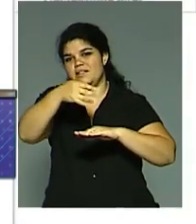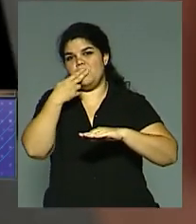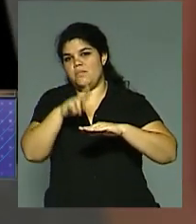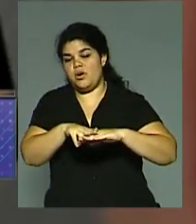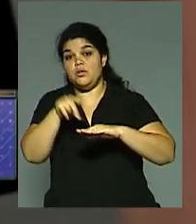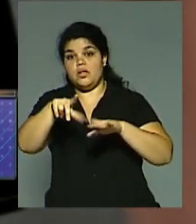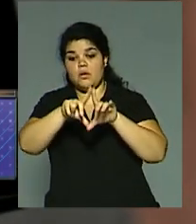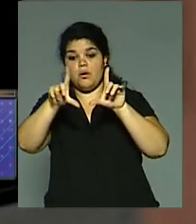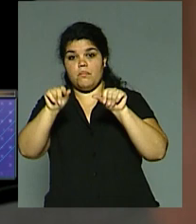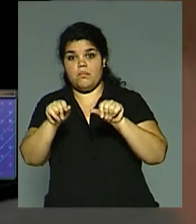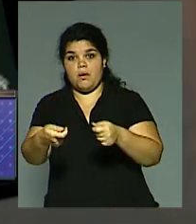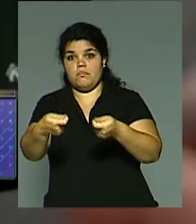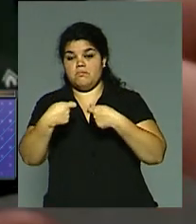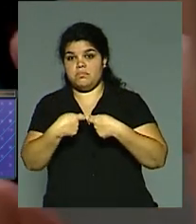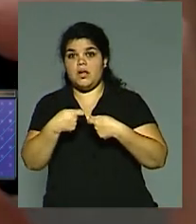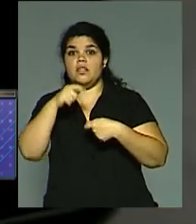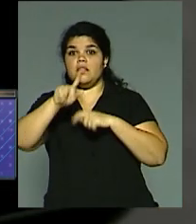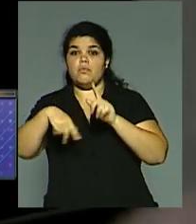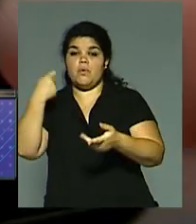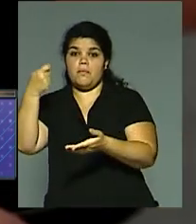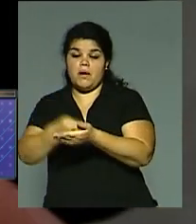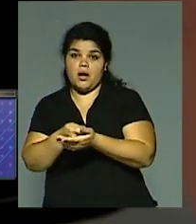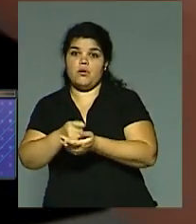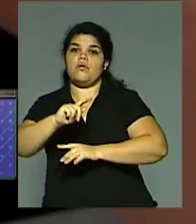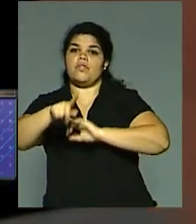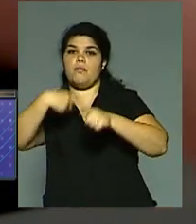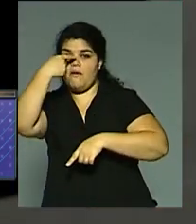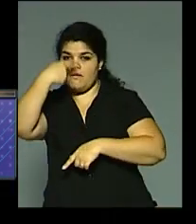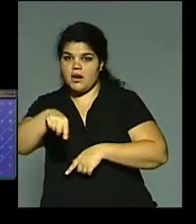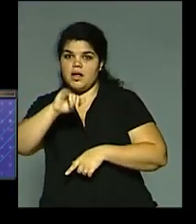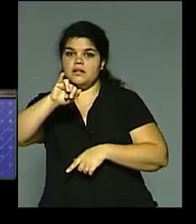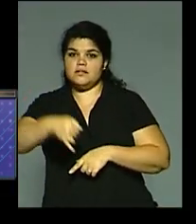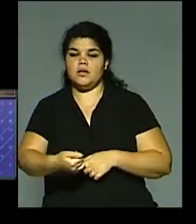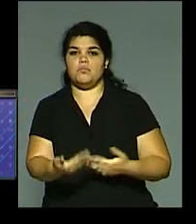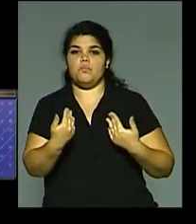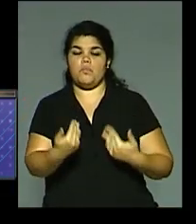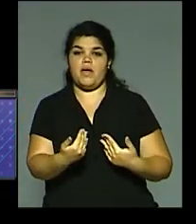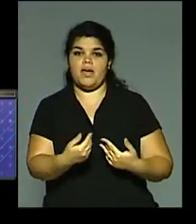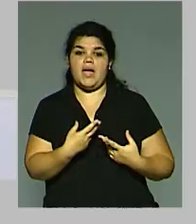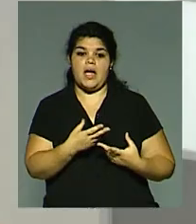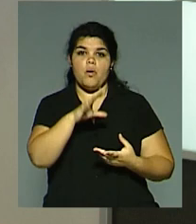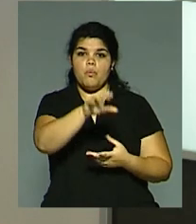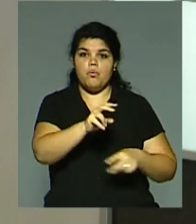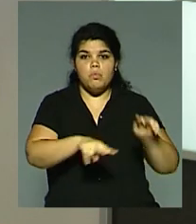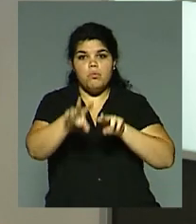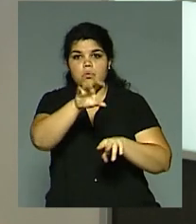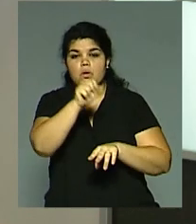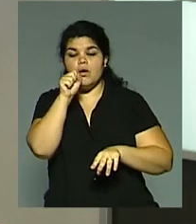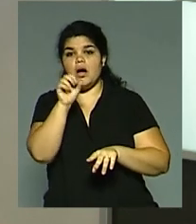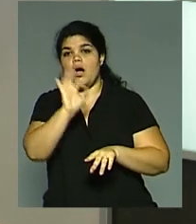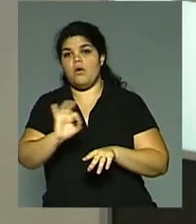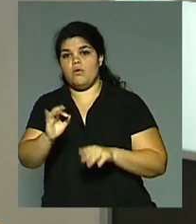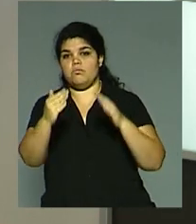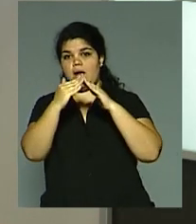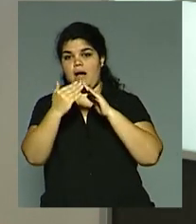dar un cupón. Ese cupón lo pagas en Pago Mis Cuentas y ahí vas a poder ir a retirar el producto o lo vas a recibir automáticamente. No se sabe bien si lo vas a